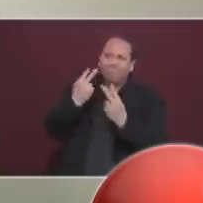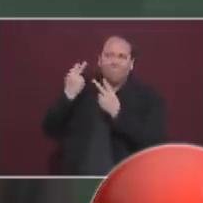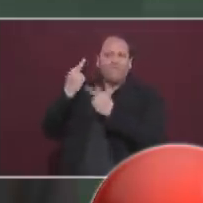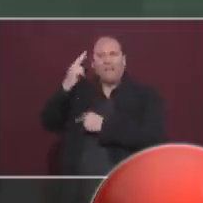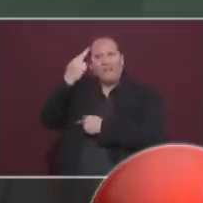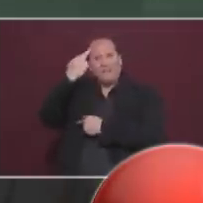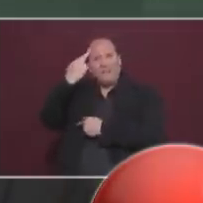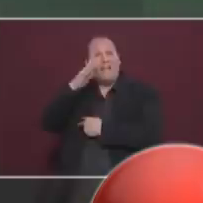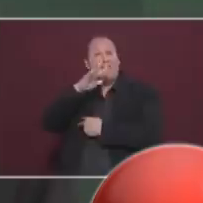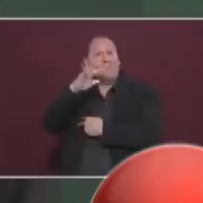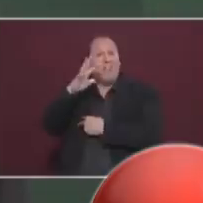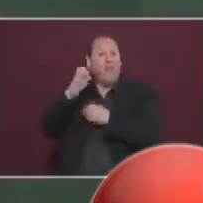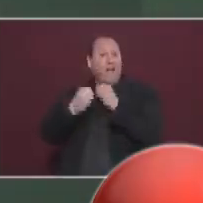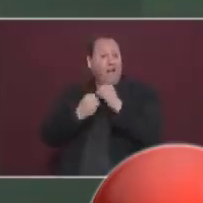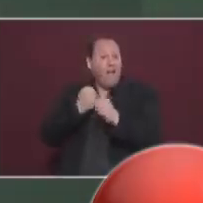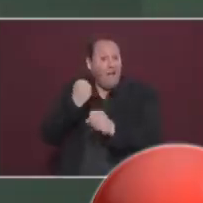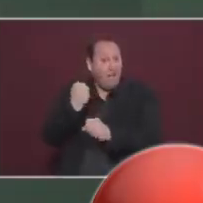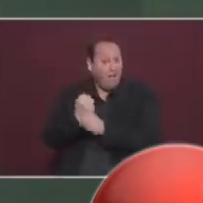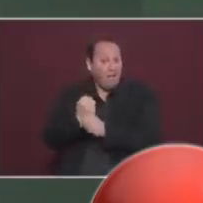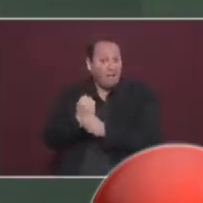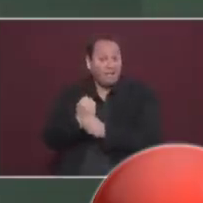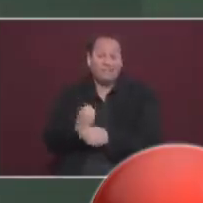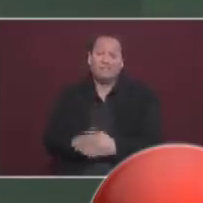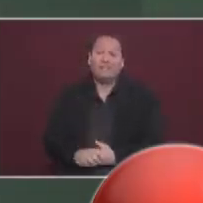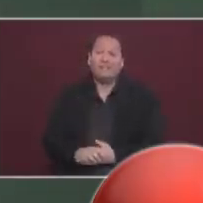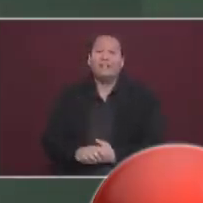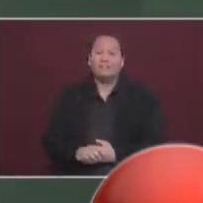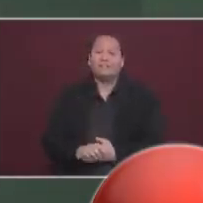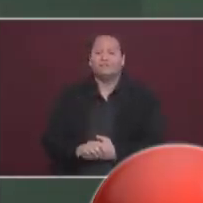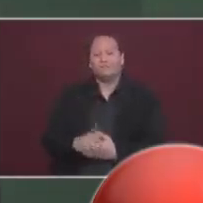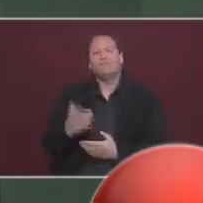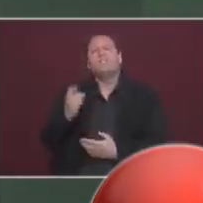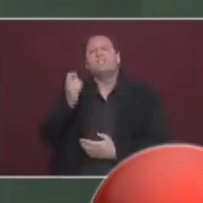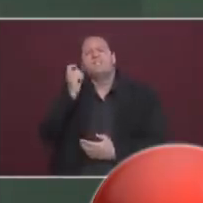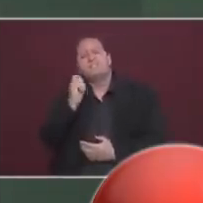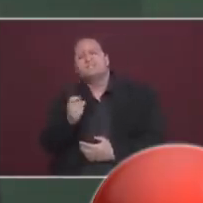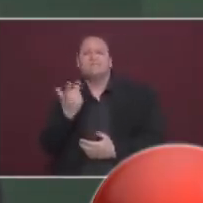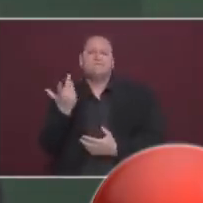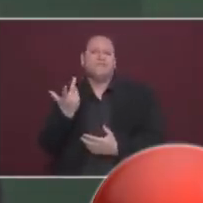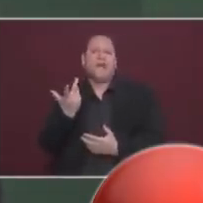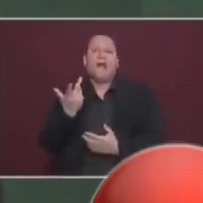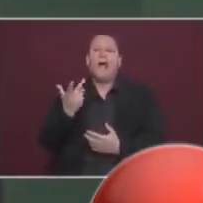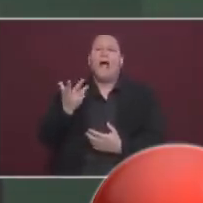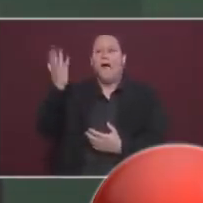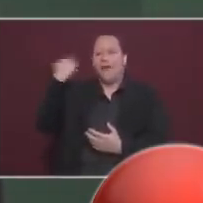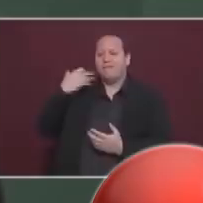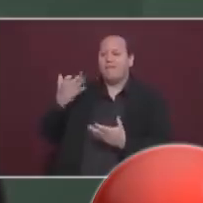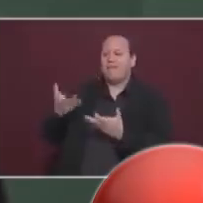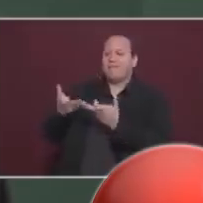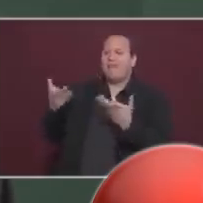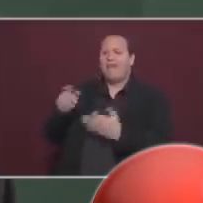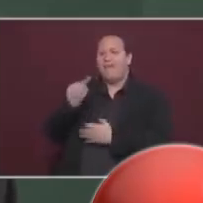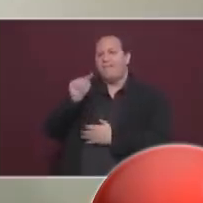500 años de la toma de Tenochtitlán